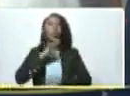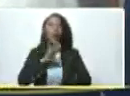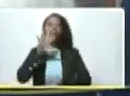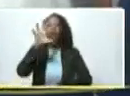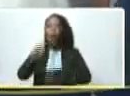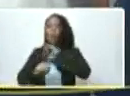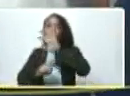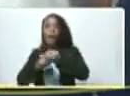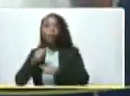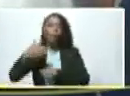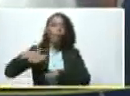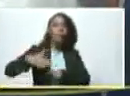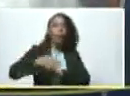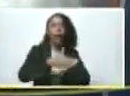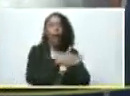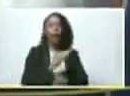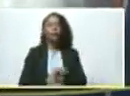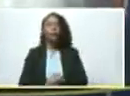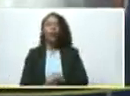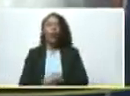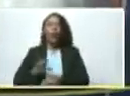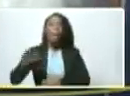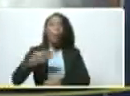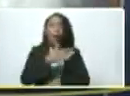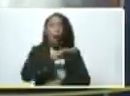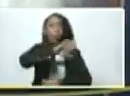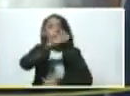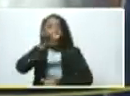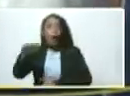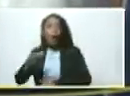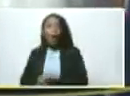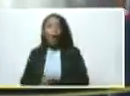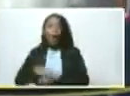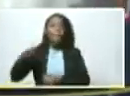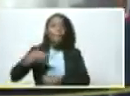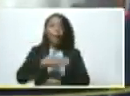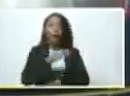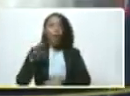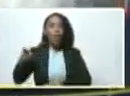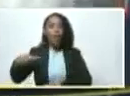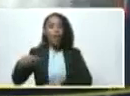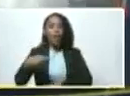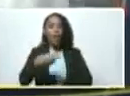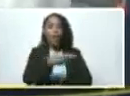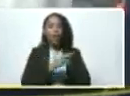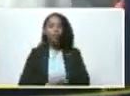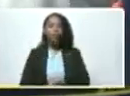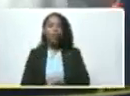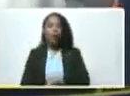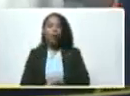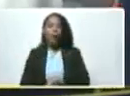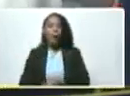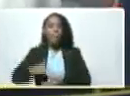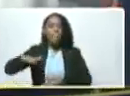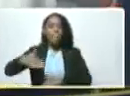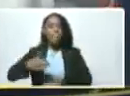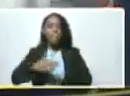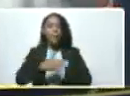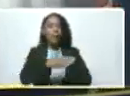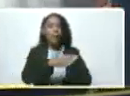del pescado, pescado de mar, pescado de río, pescado de